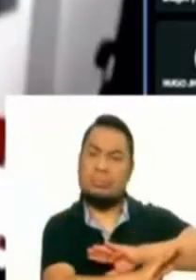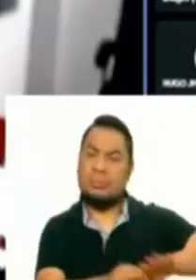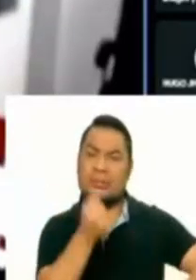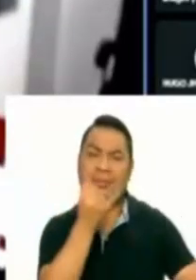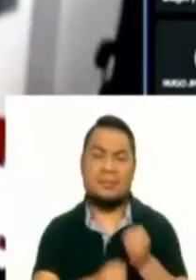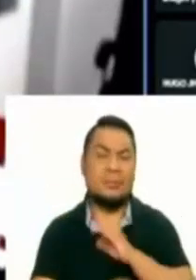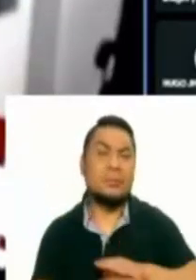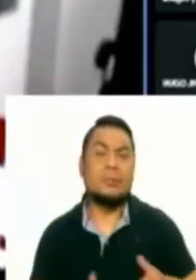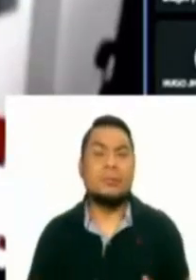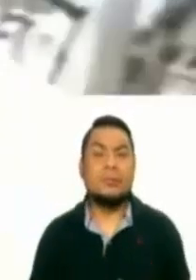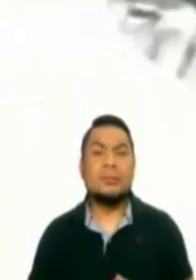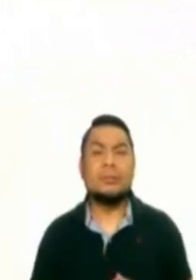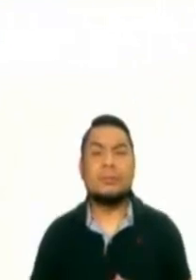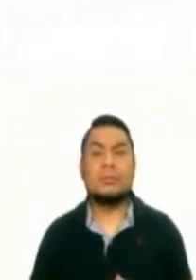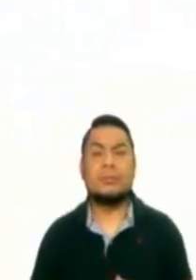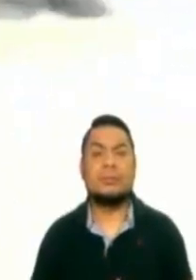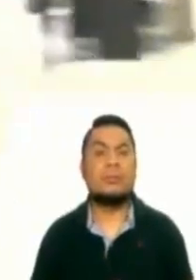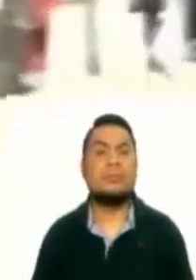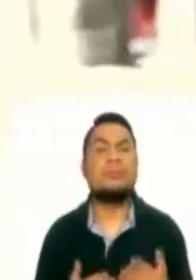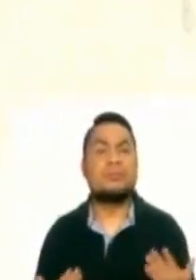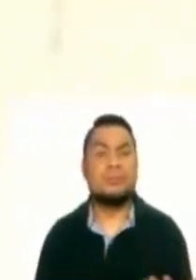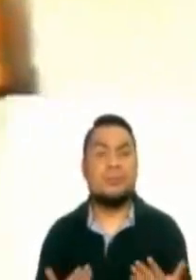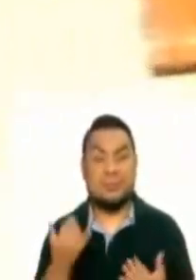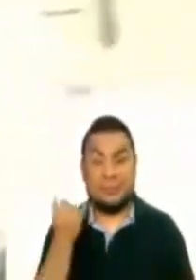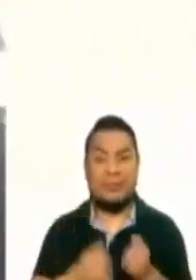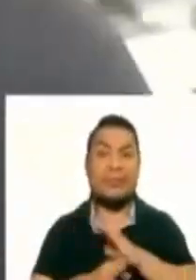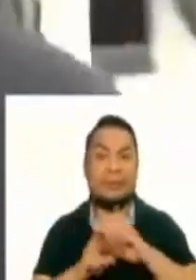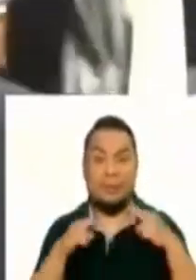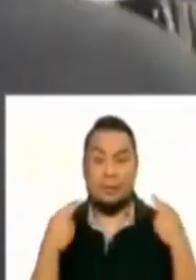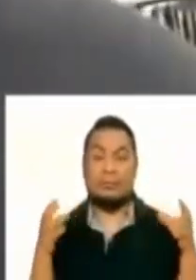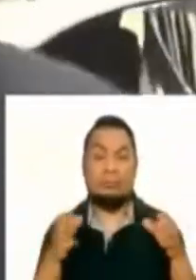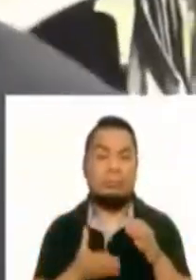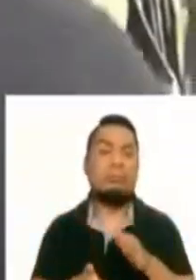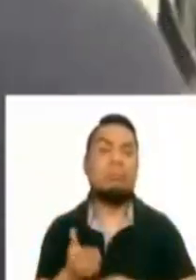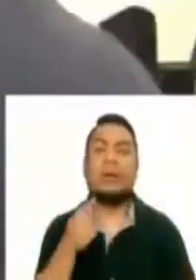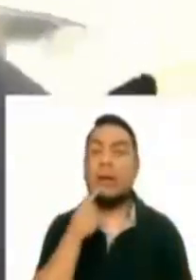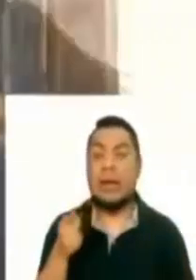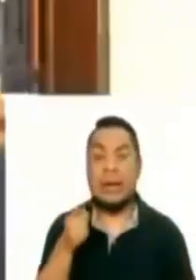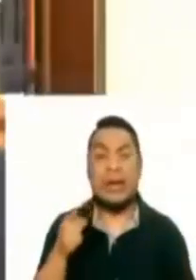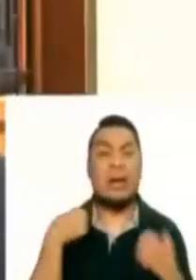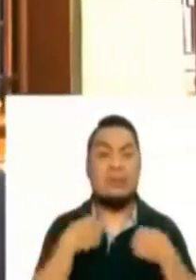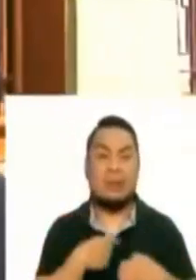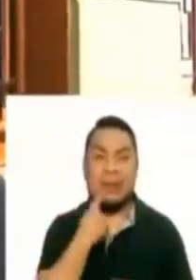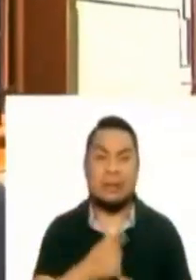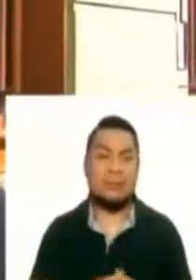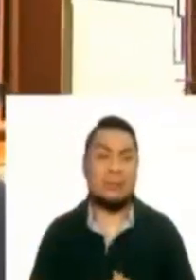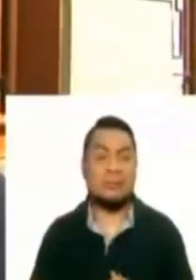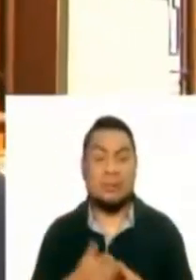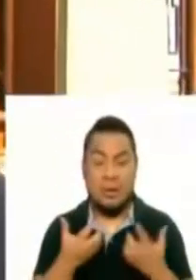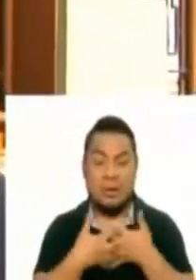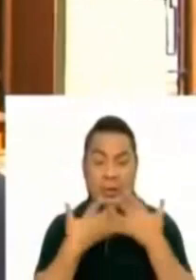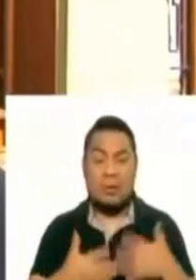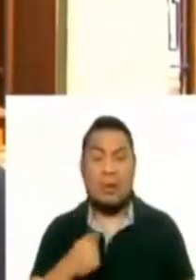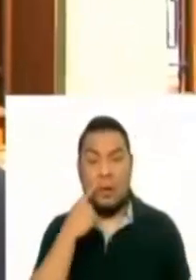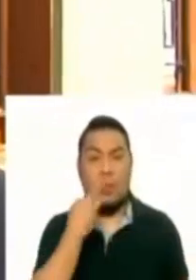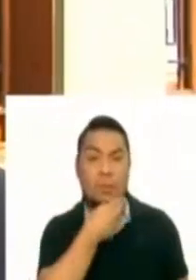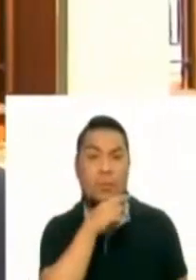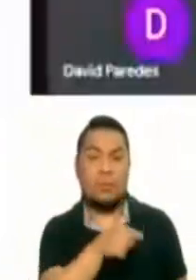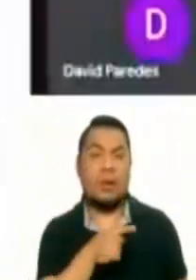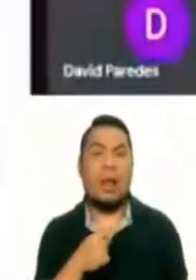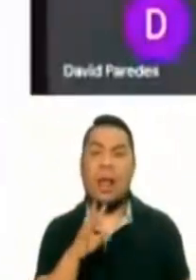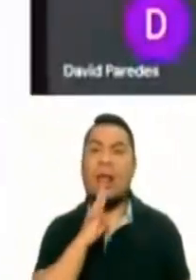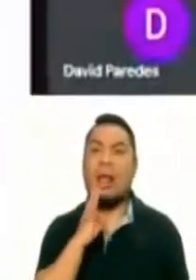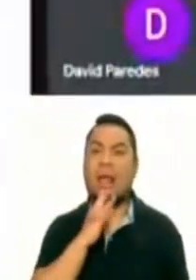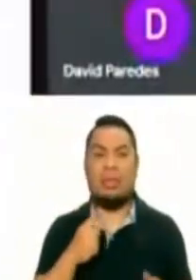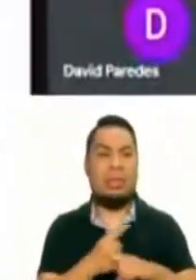hermana Jennifer Paredes. La primera dama asistió de forma virtual, indicando que se encontraba delicada